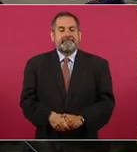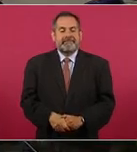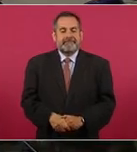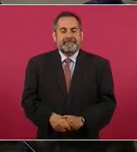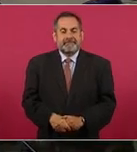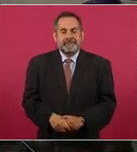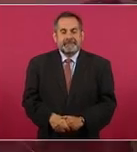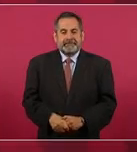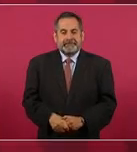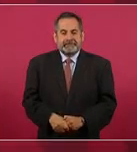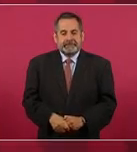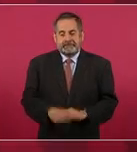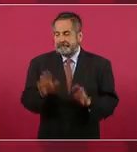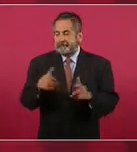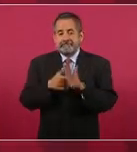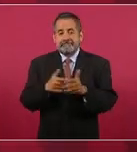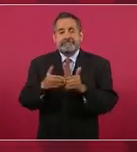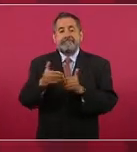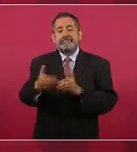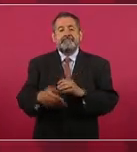Bueno, vamos adelante.